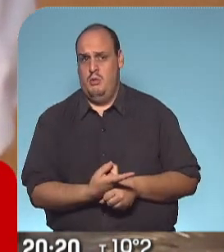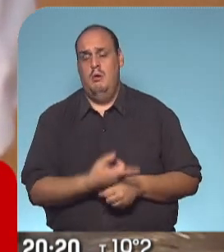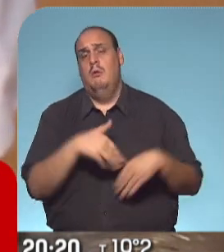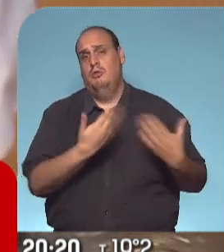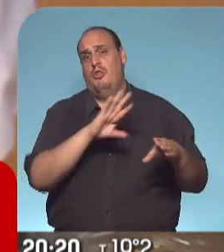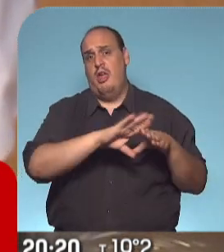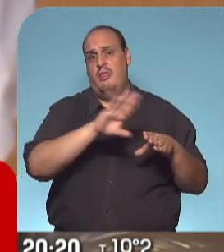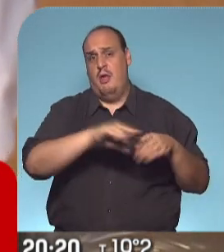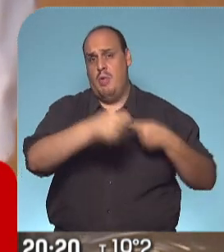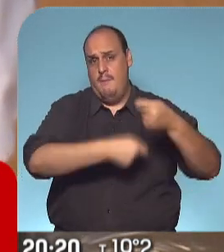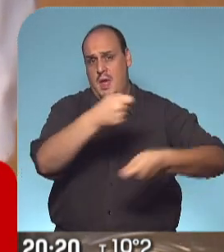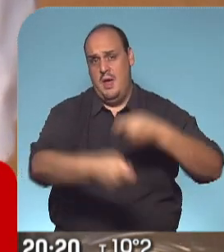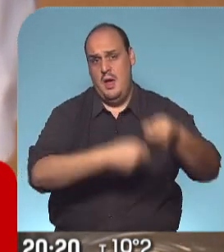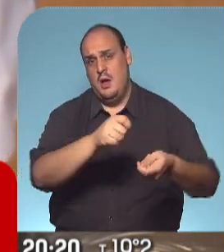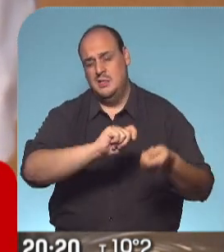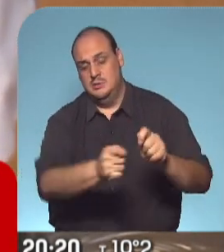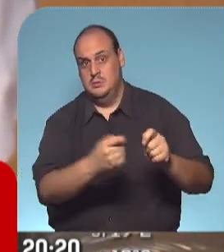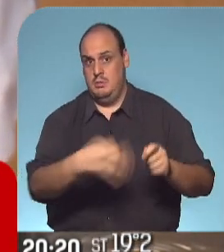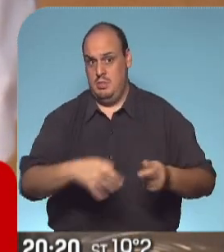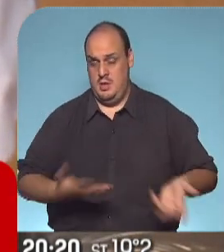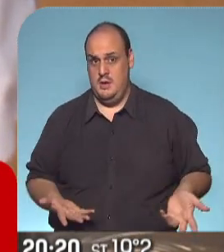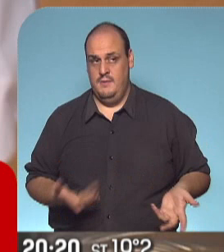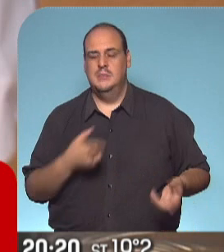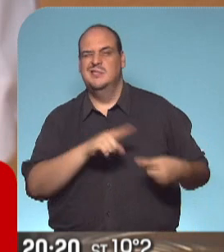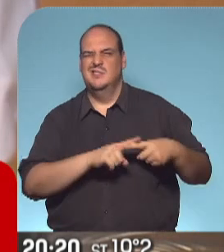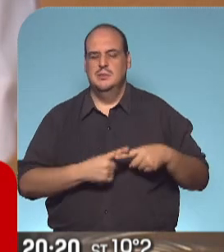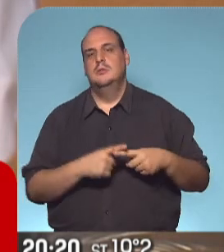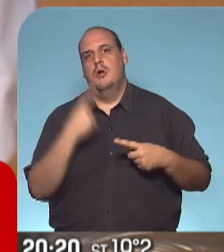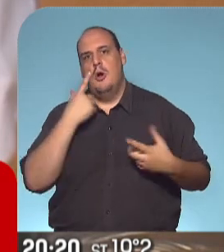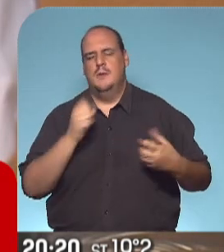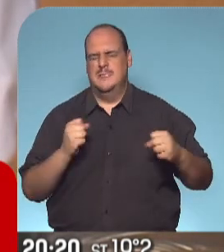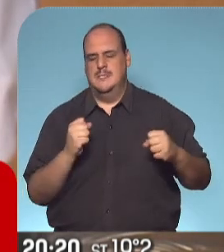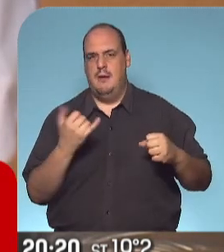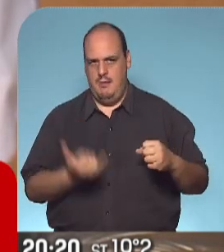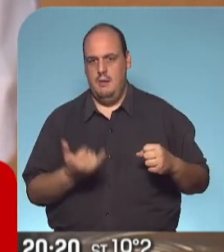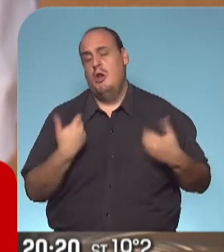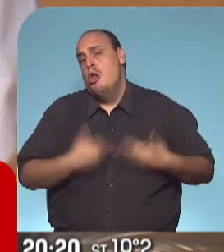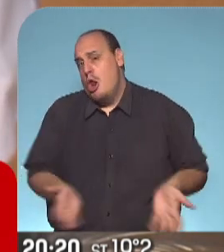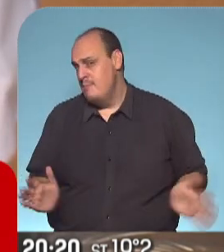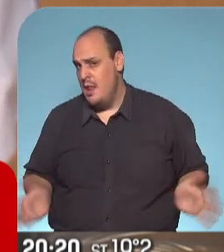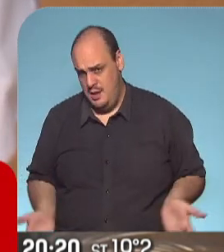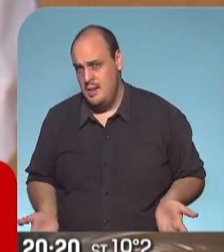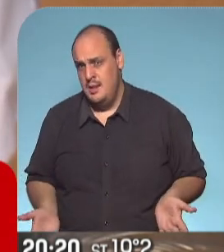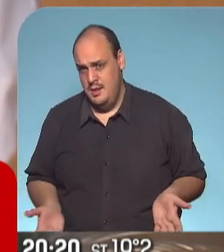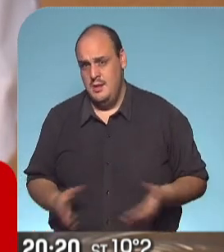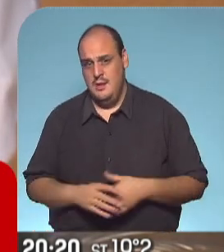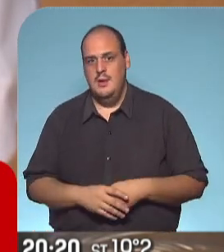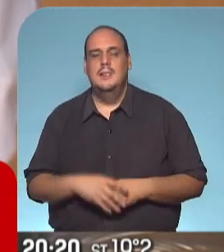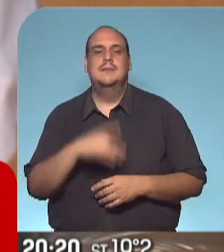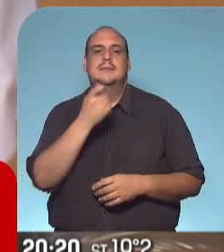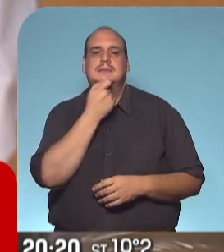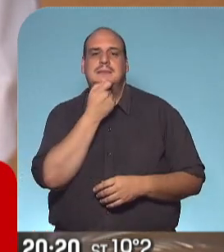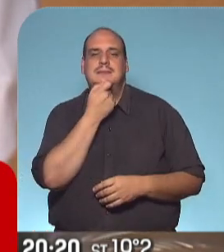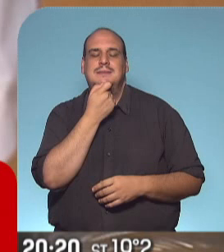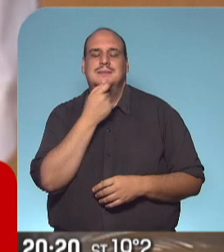reestructuración. En esas negociaciones obviamente que hay tensiones, pero es normal que así sea. Sería realmente